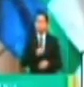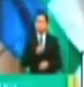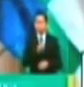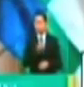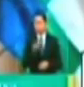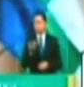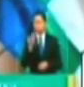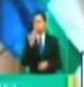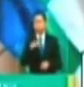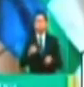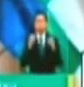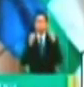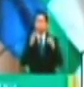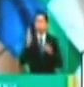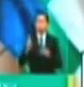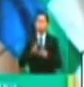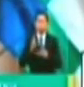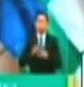provocado,